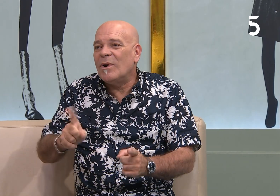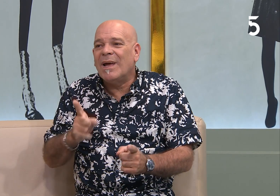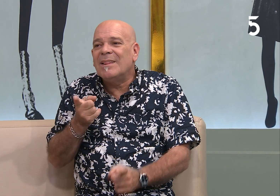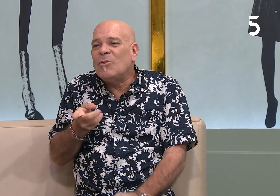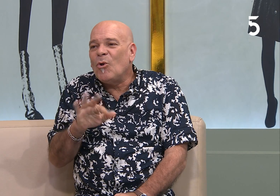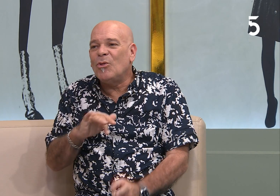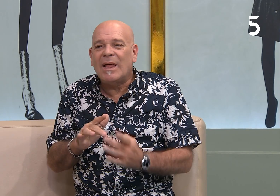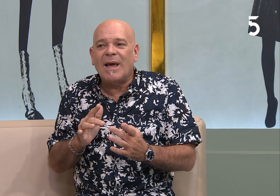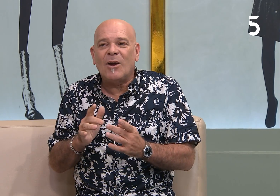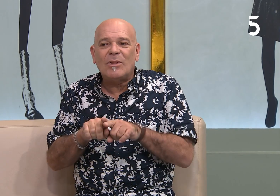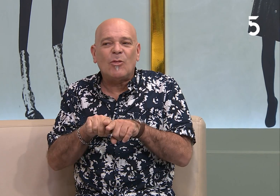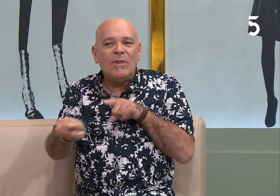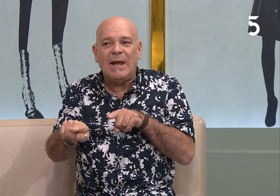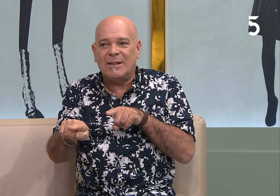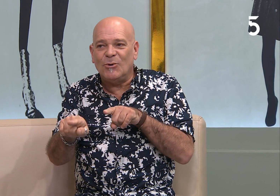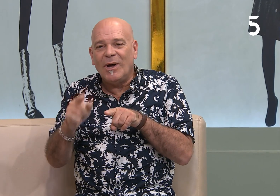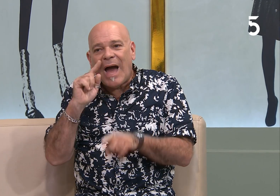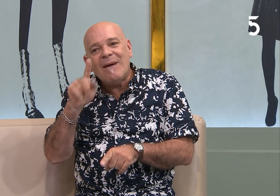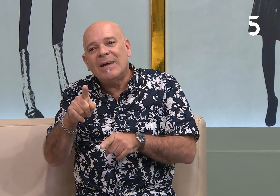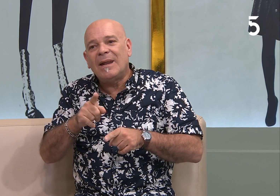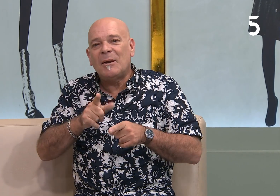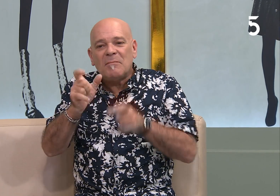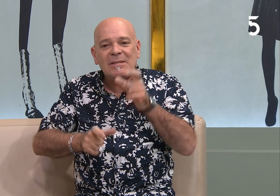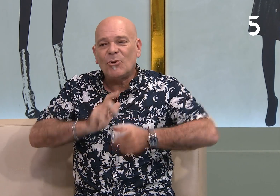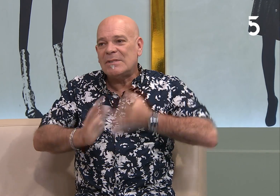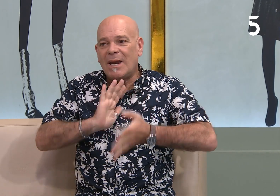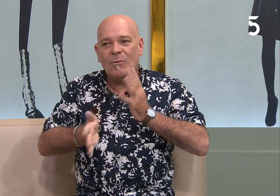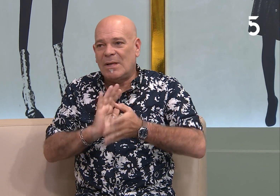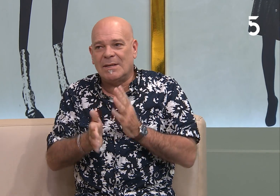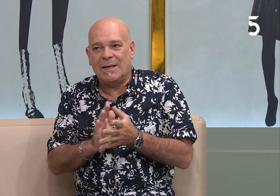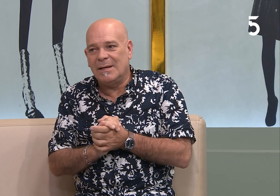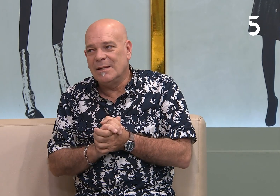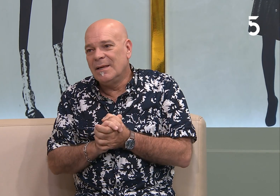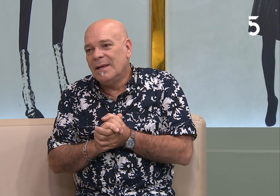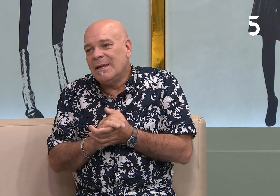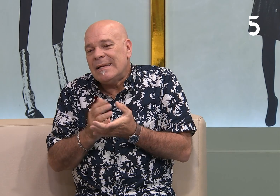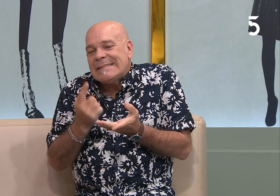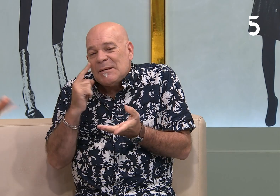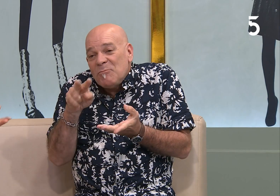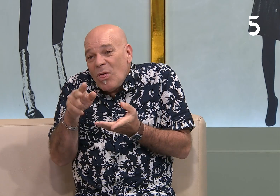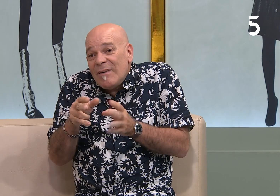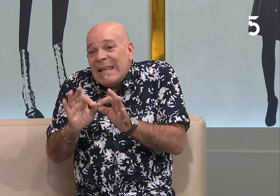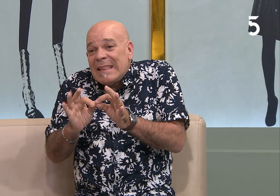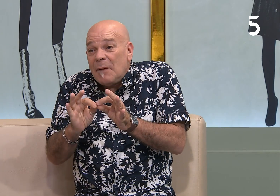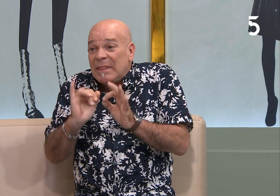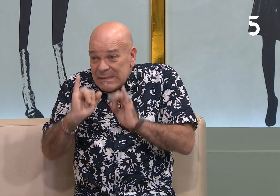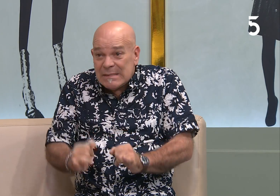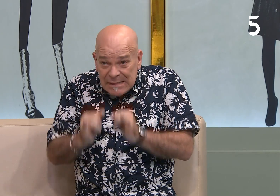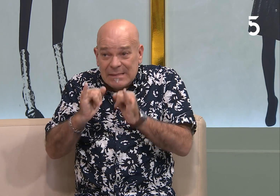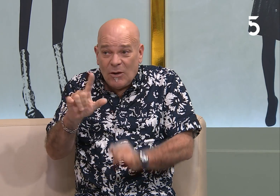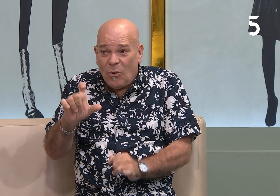personas sordas no es común, no tiene... van a verlo directamente a través de la lengua de